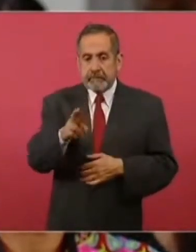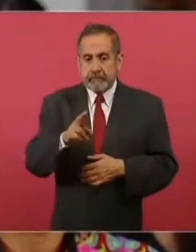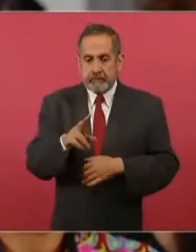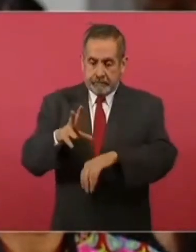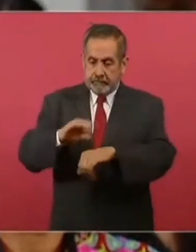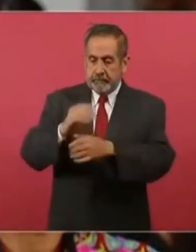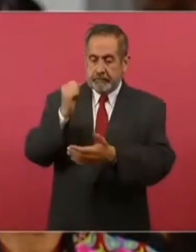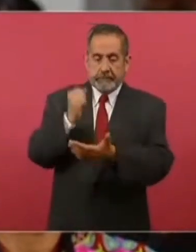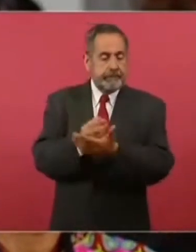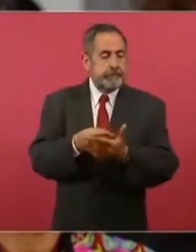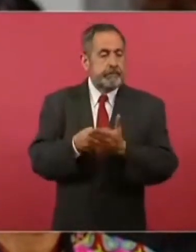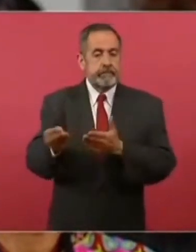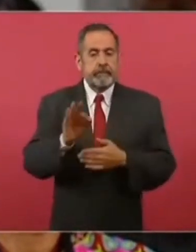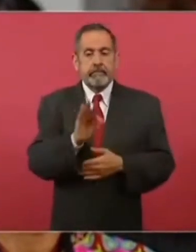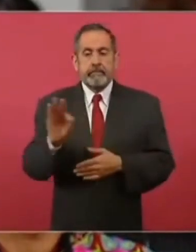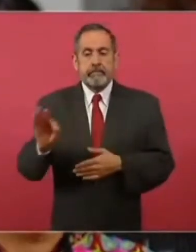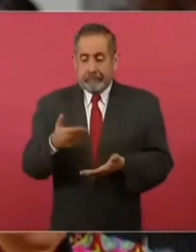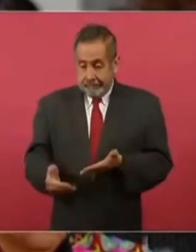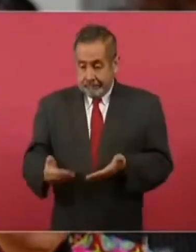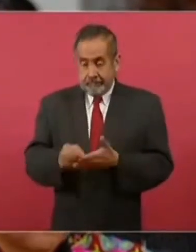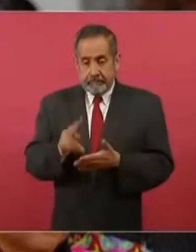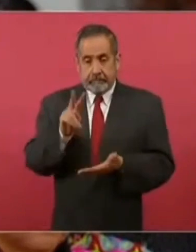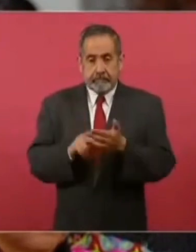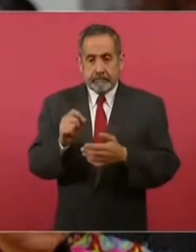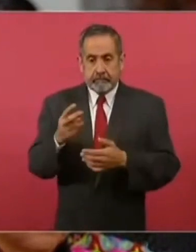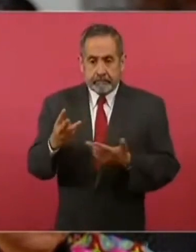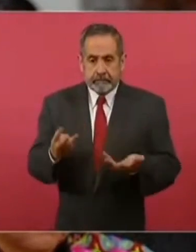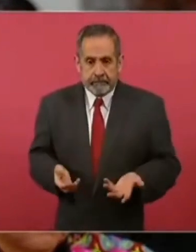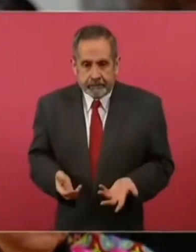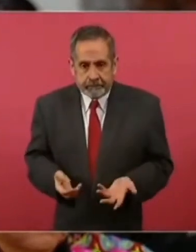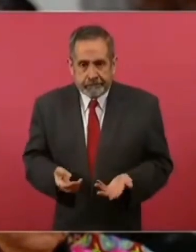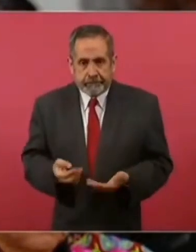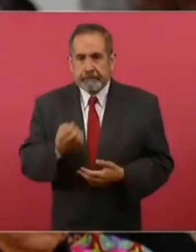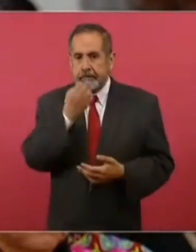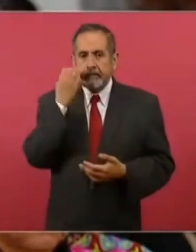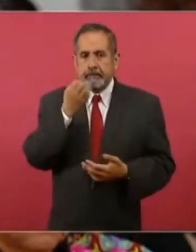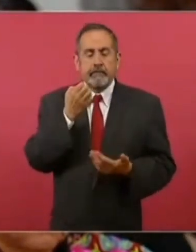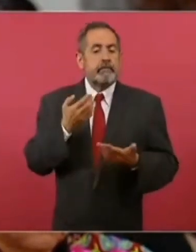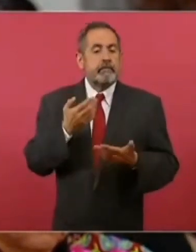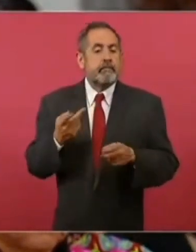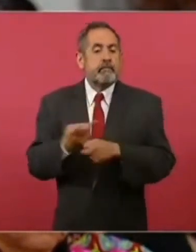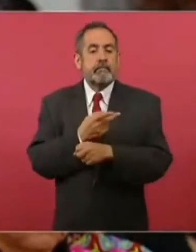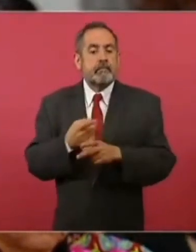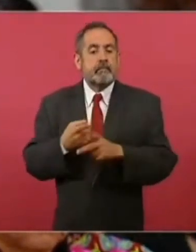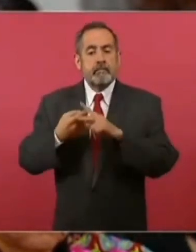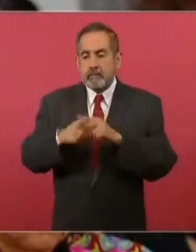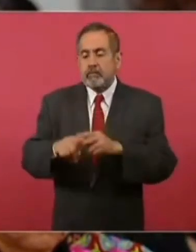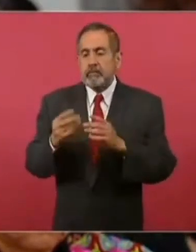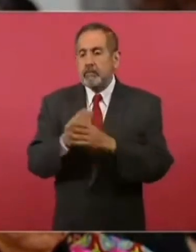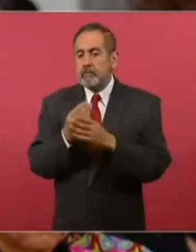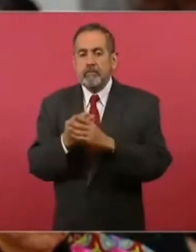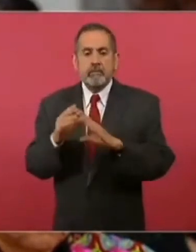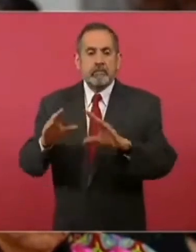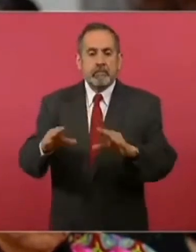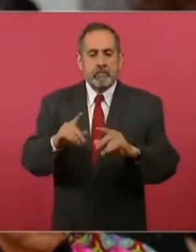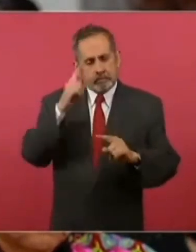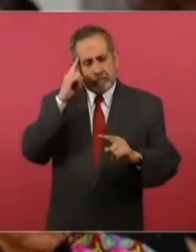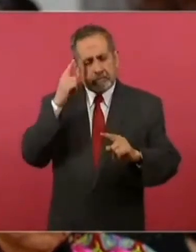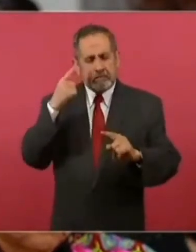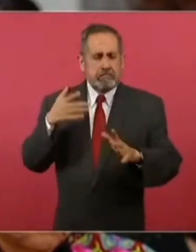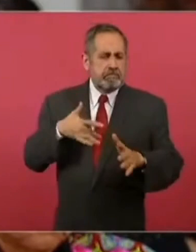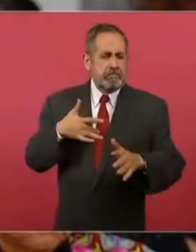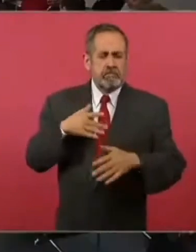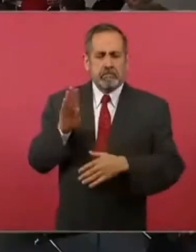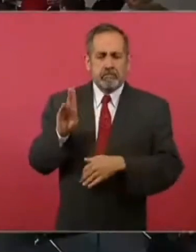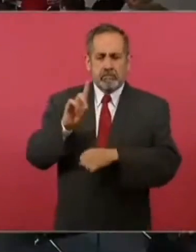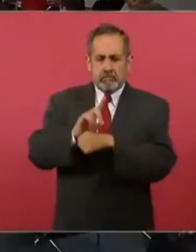el permiso, lo emite con fecha actual. Entonces, normalmente las escuelas que hacían, iniciaban clases previendo esos 90